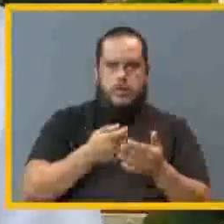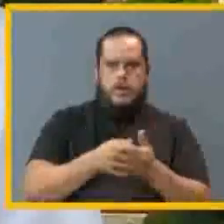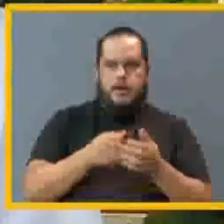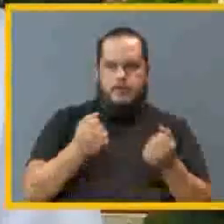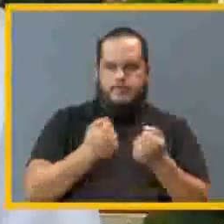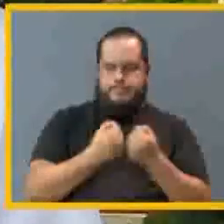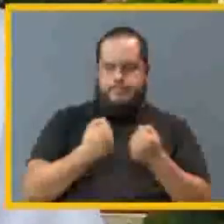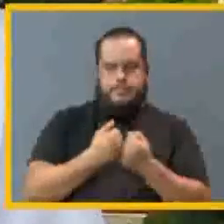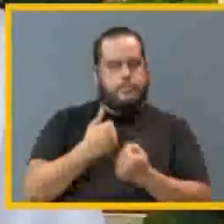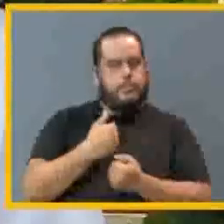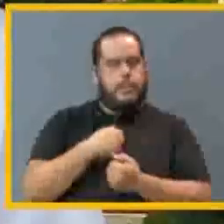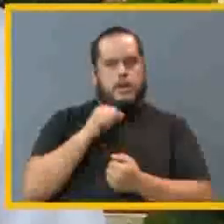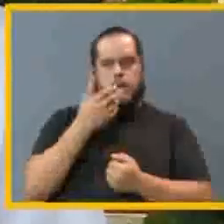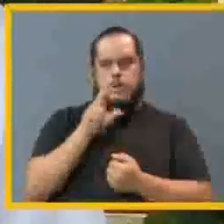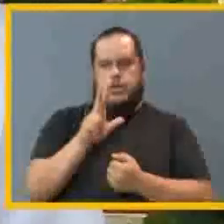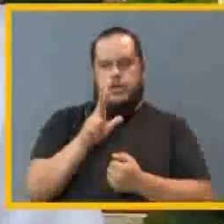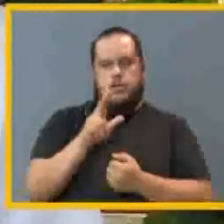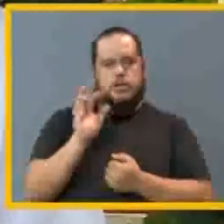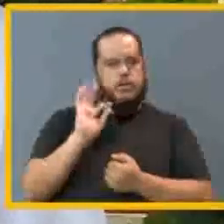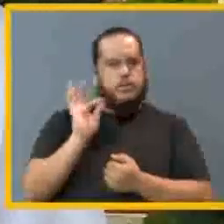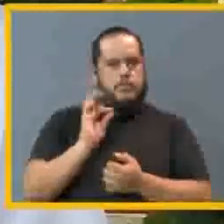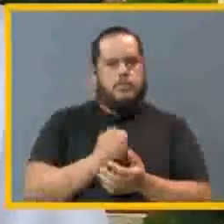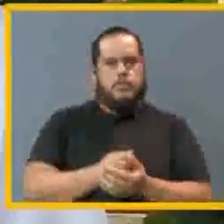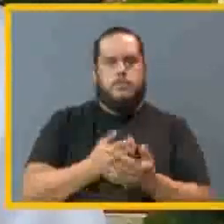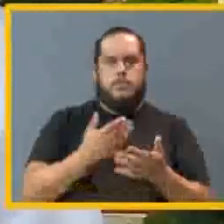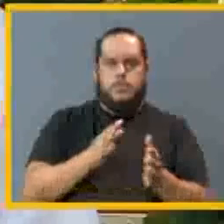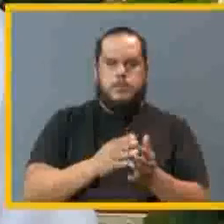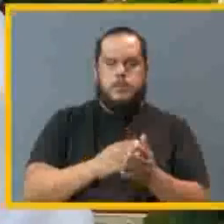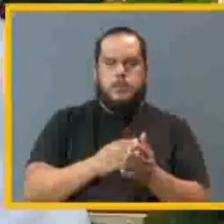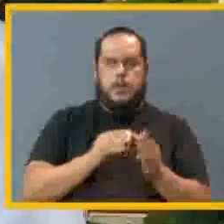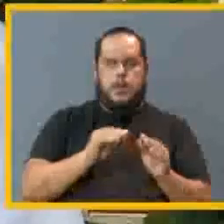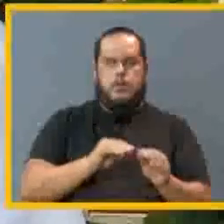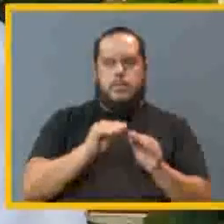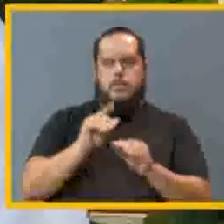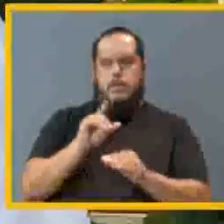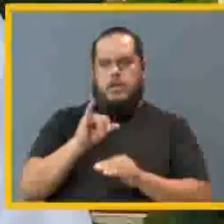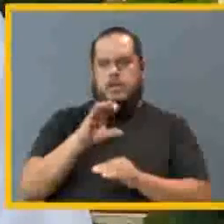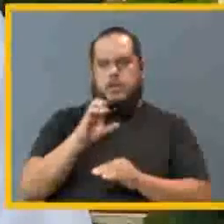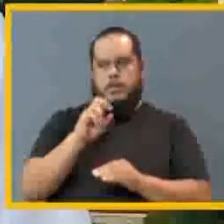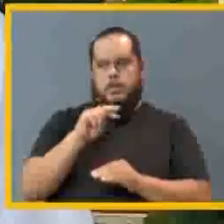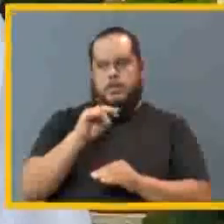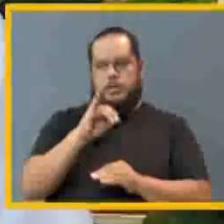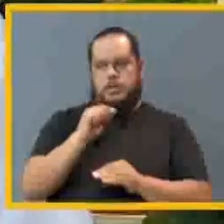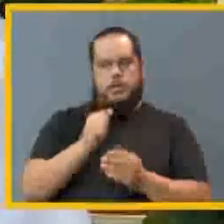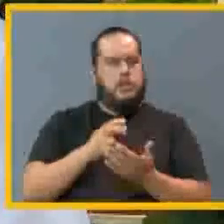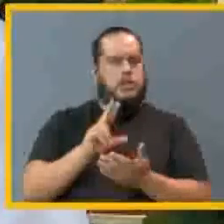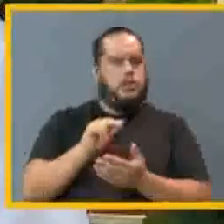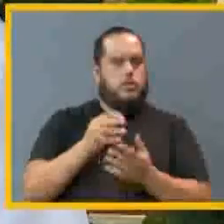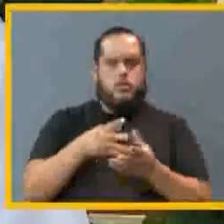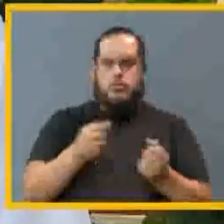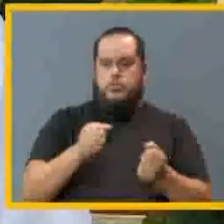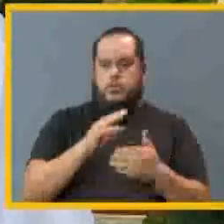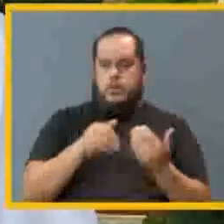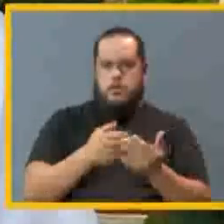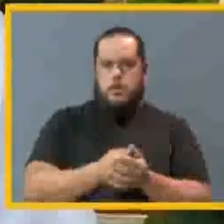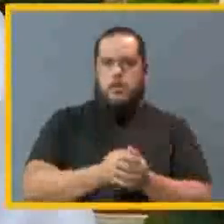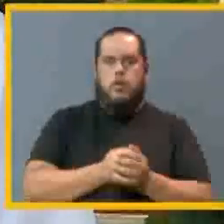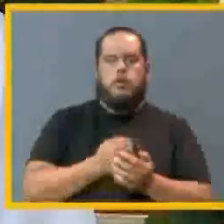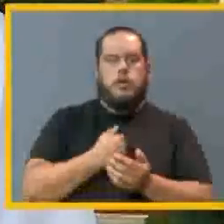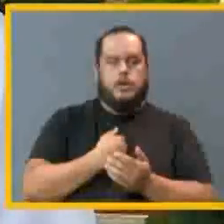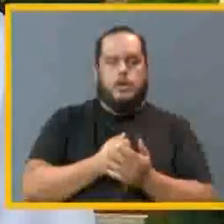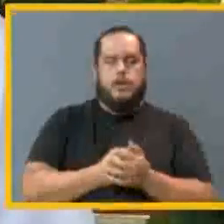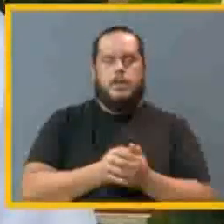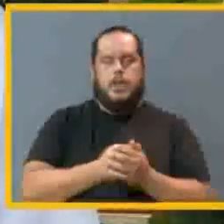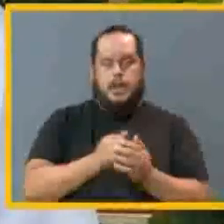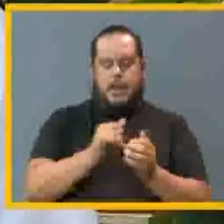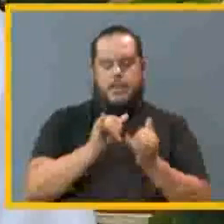el 13 de febrero, ya pasa el caso a licencias. Si ya ellos no solucionan todo lo que tienen, lo que son